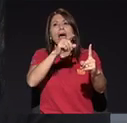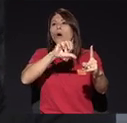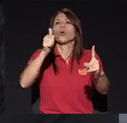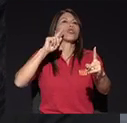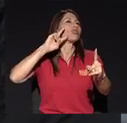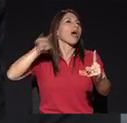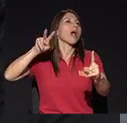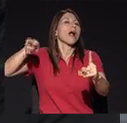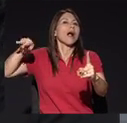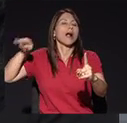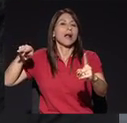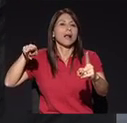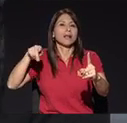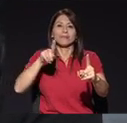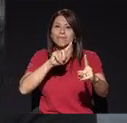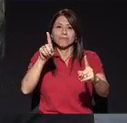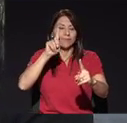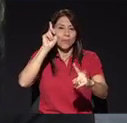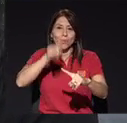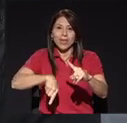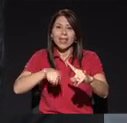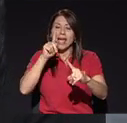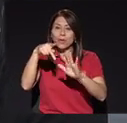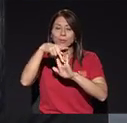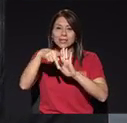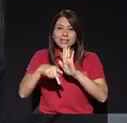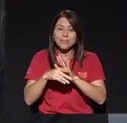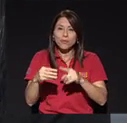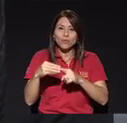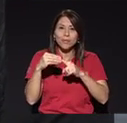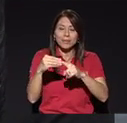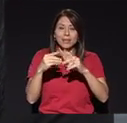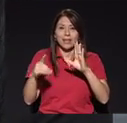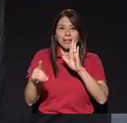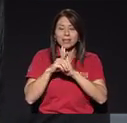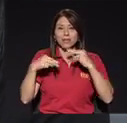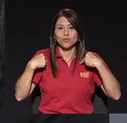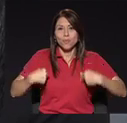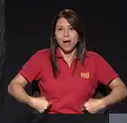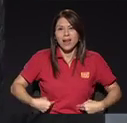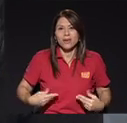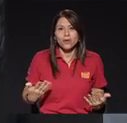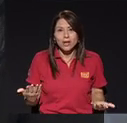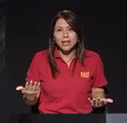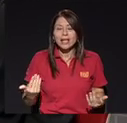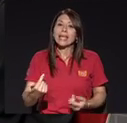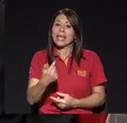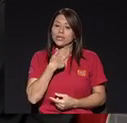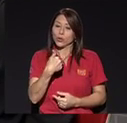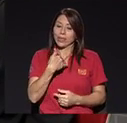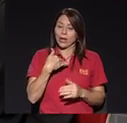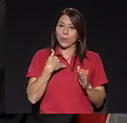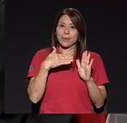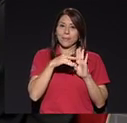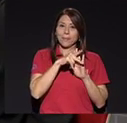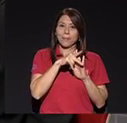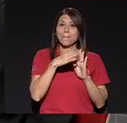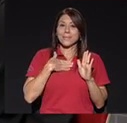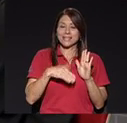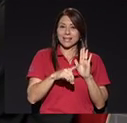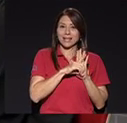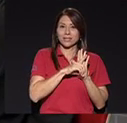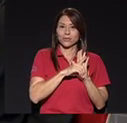eso tampoco se vale, ¿verdad? Porque hay un principio fundamental del derecho humano, es que yo tengo mi